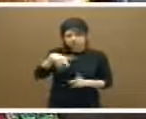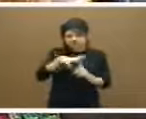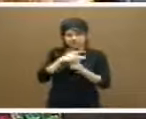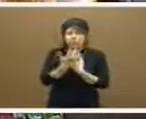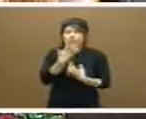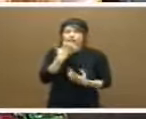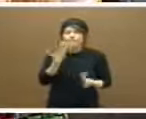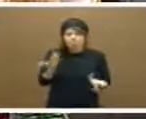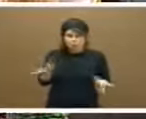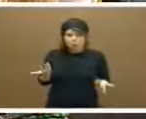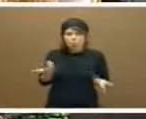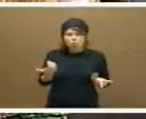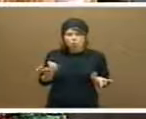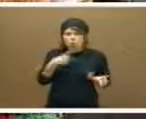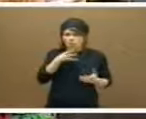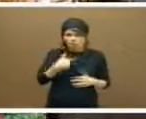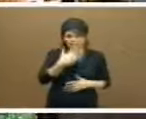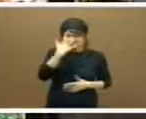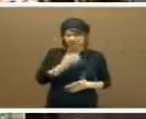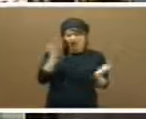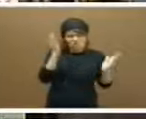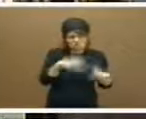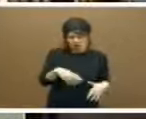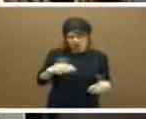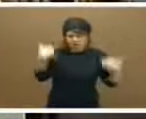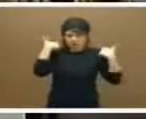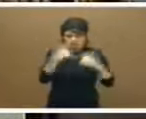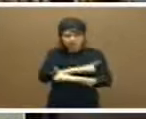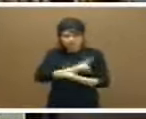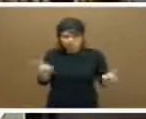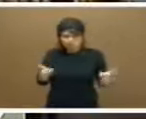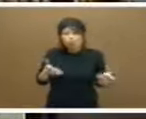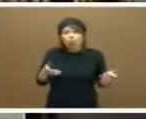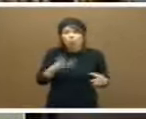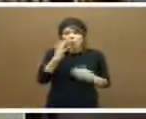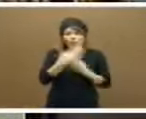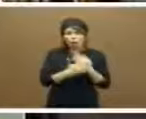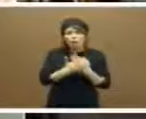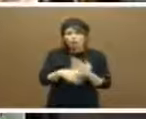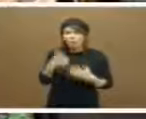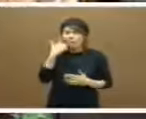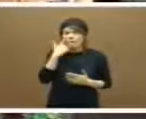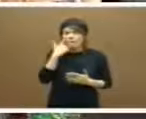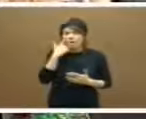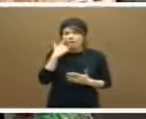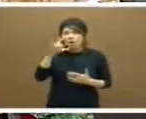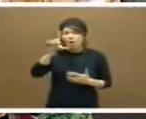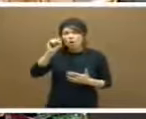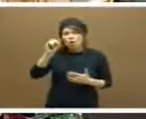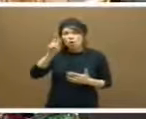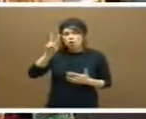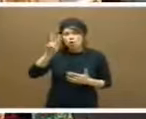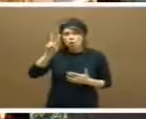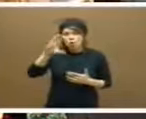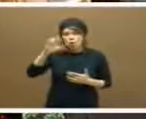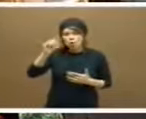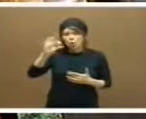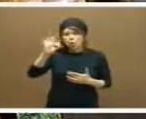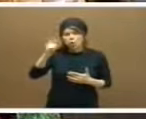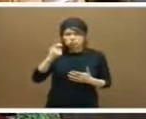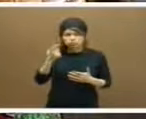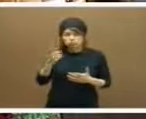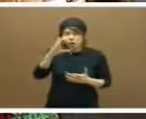un ejemplo más de su falta de rigor, seriedad y responsabilidad del Gobierno. Mire, ALUCOZ es una entidad sin